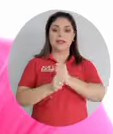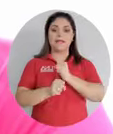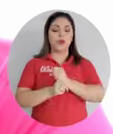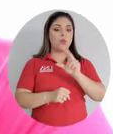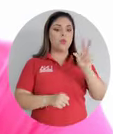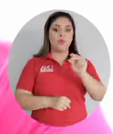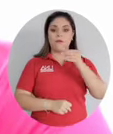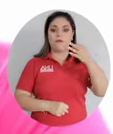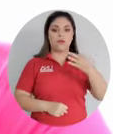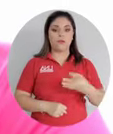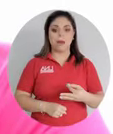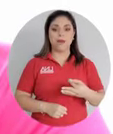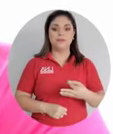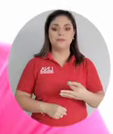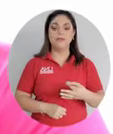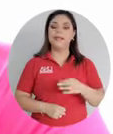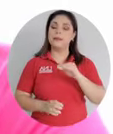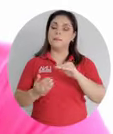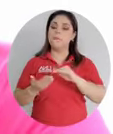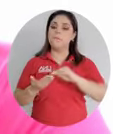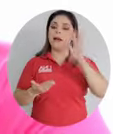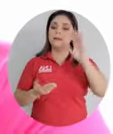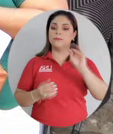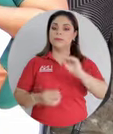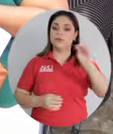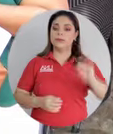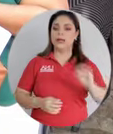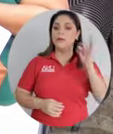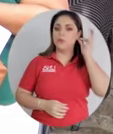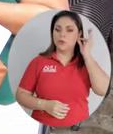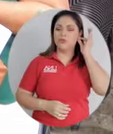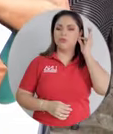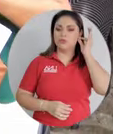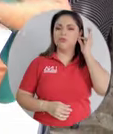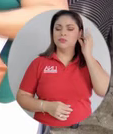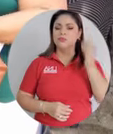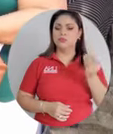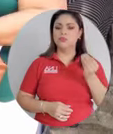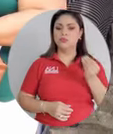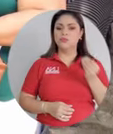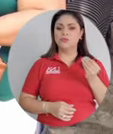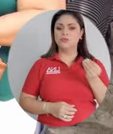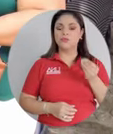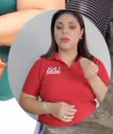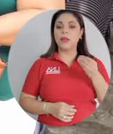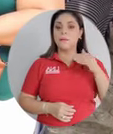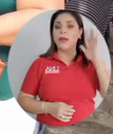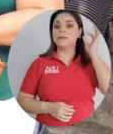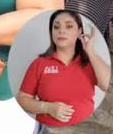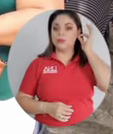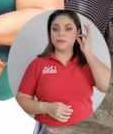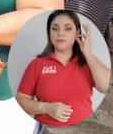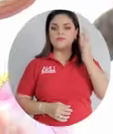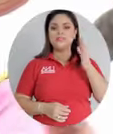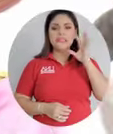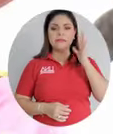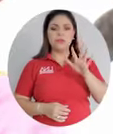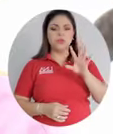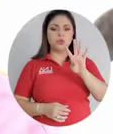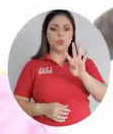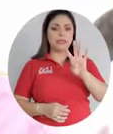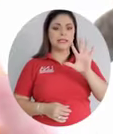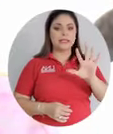empleo es informal, un poquito más alto para las mujeres, digamos, un poquito no, yo diría que significativamente más alto para las mujeres,